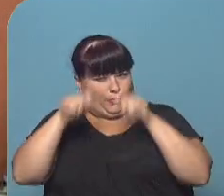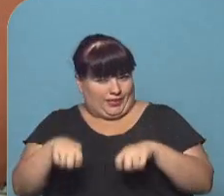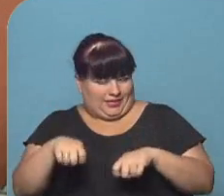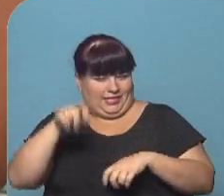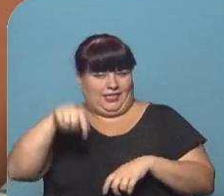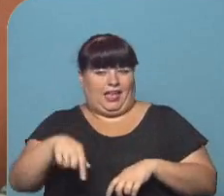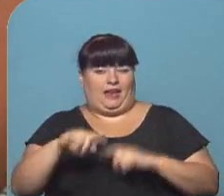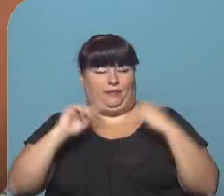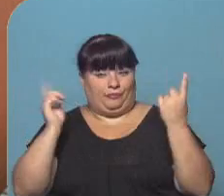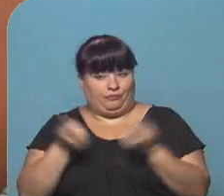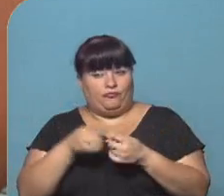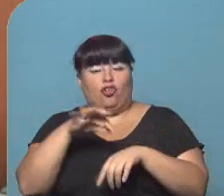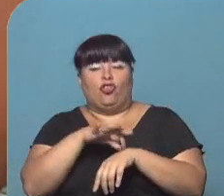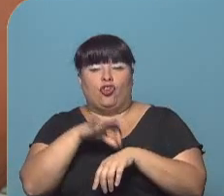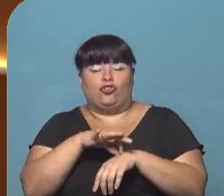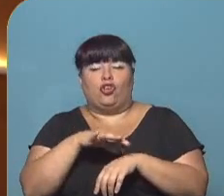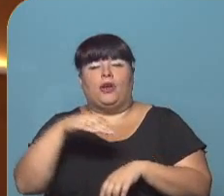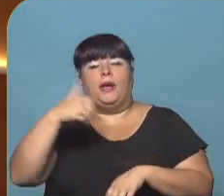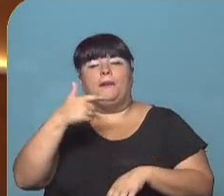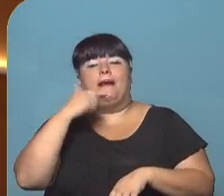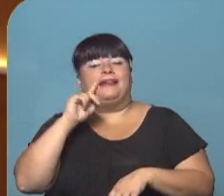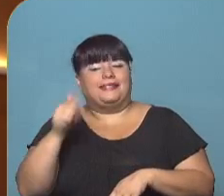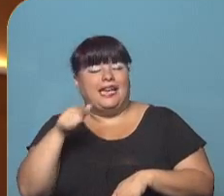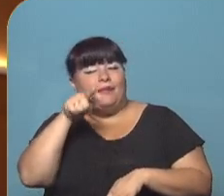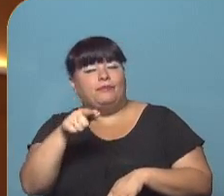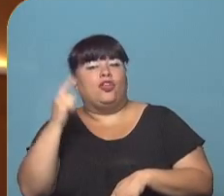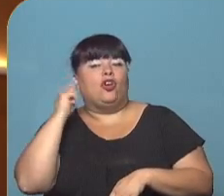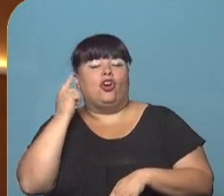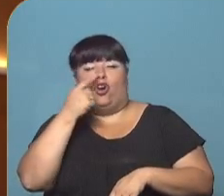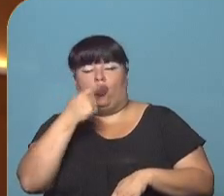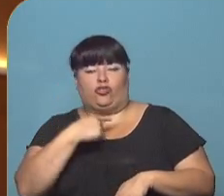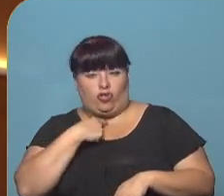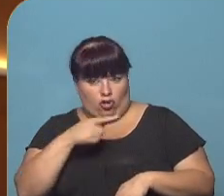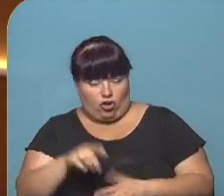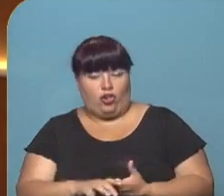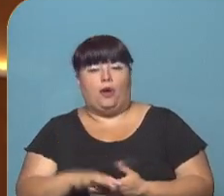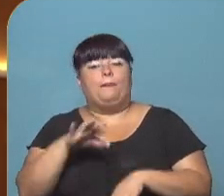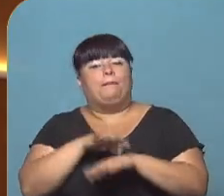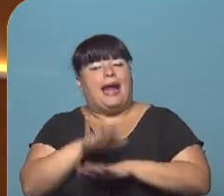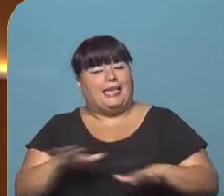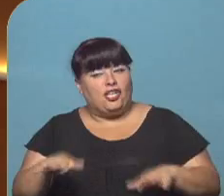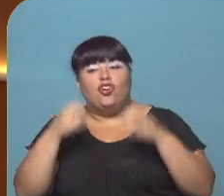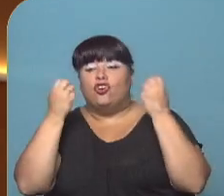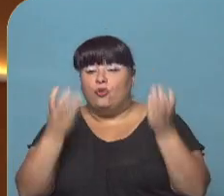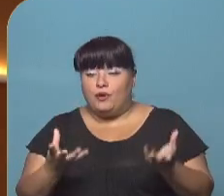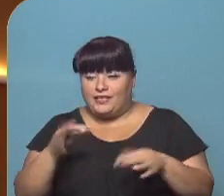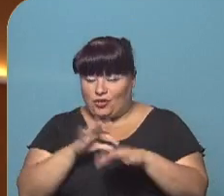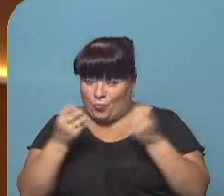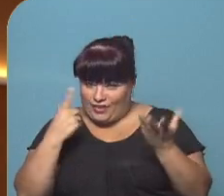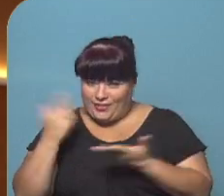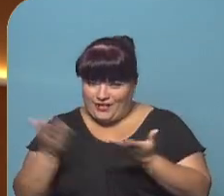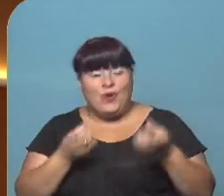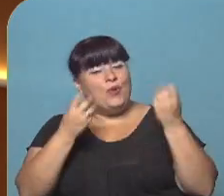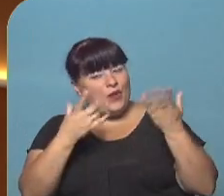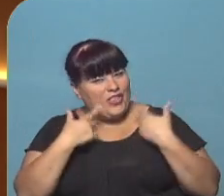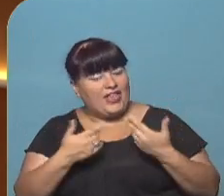está aquí en el estudio, el doctor Enrique Mancilla. Él es otorrinolaringólogo pediátrico. ¿Cómo le va, doctor? Buen día,